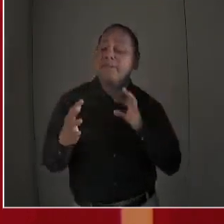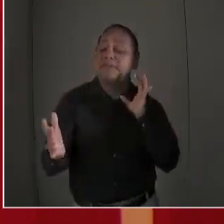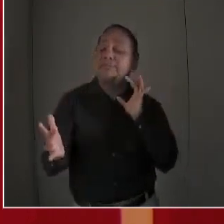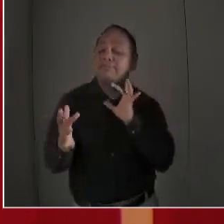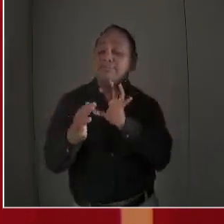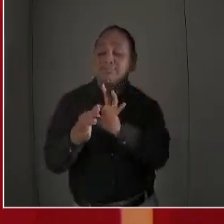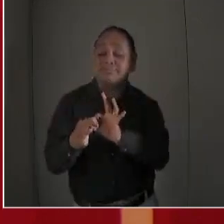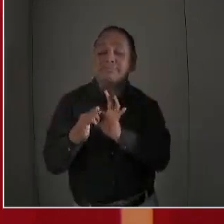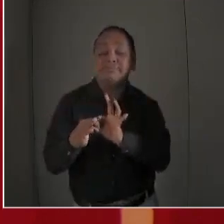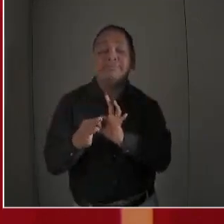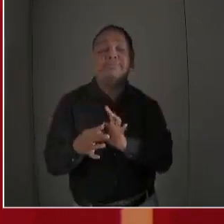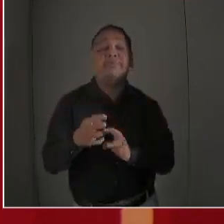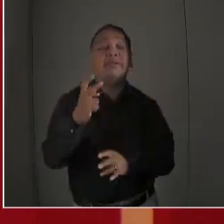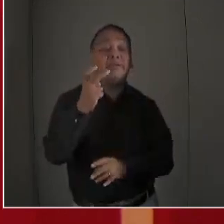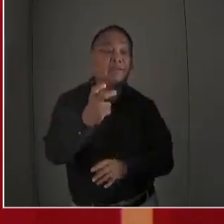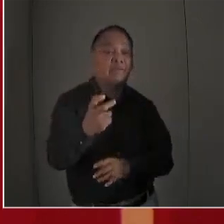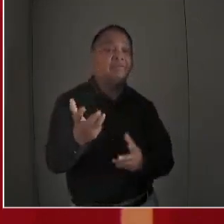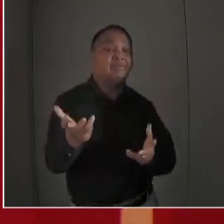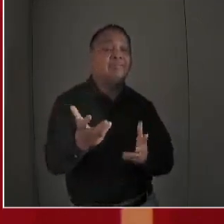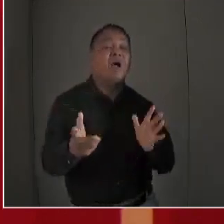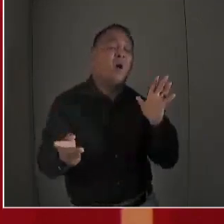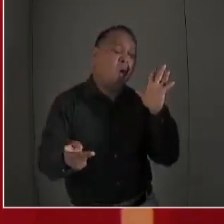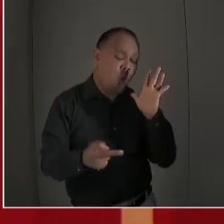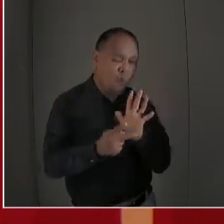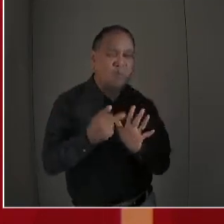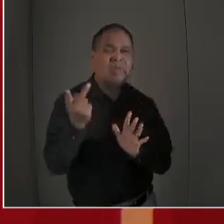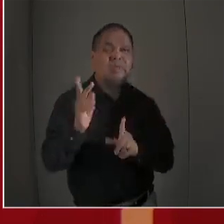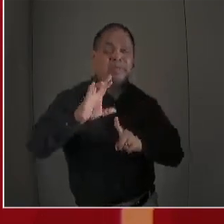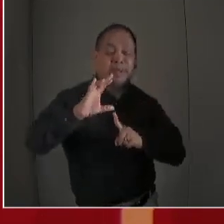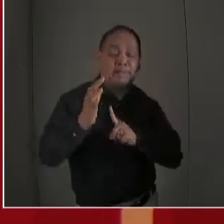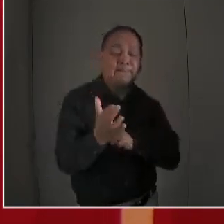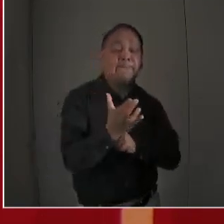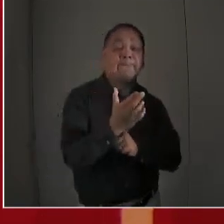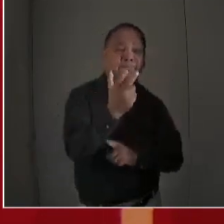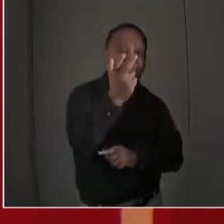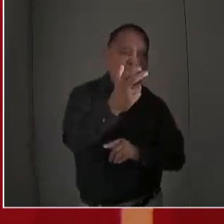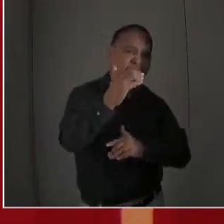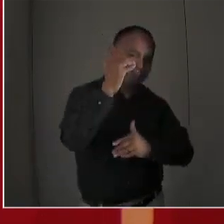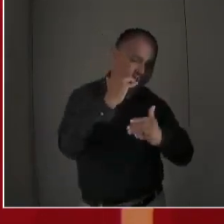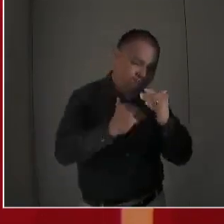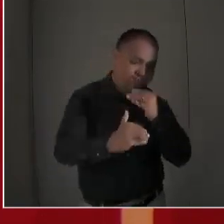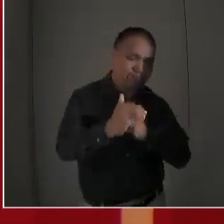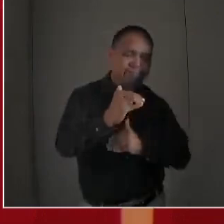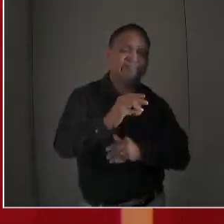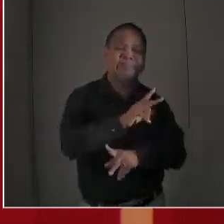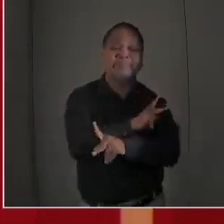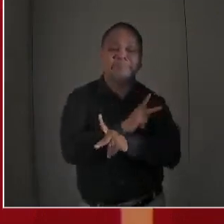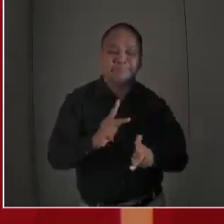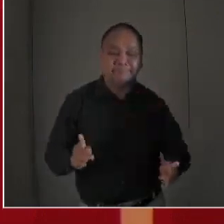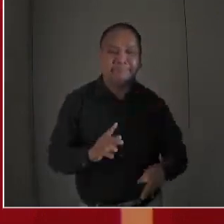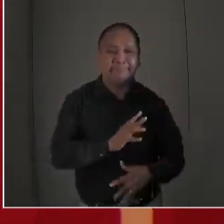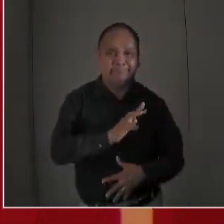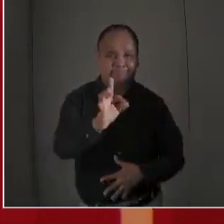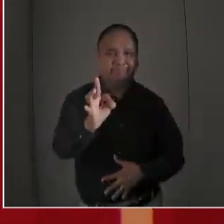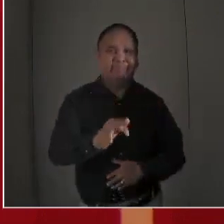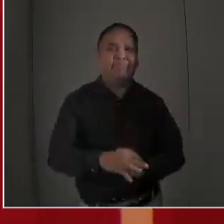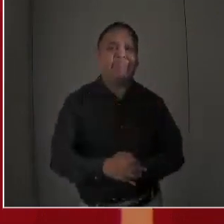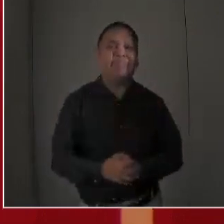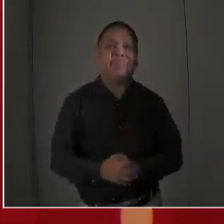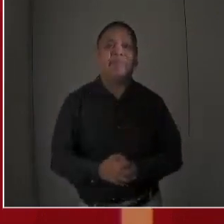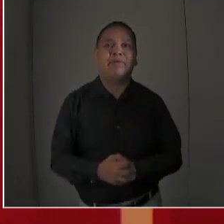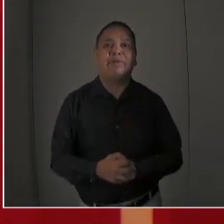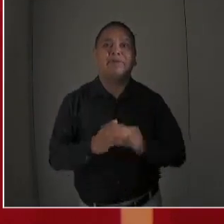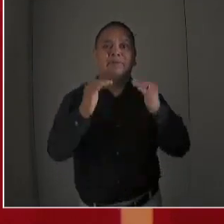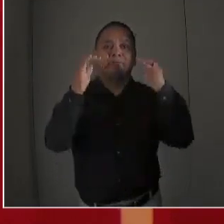Eso regresaremos a hacer a través de los comités y a través de todas y todos nosotros.